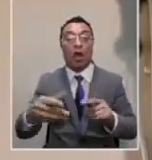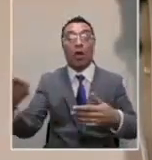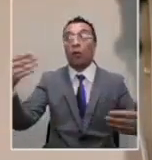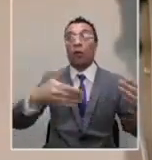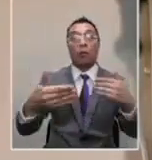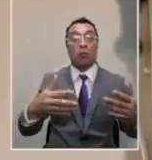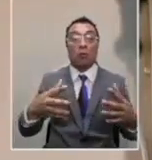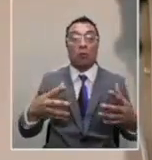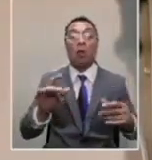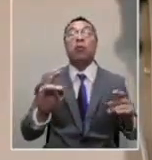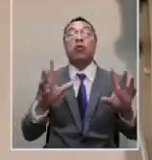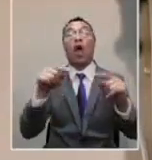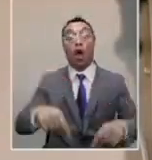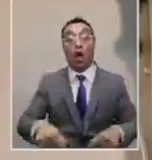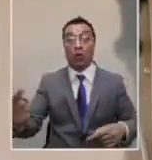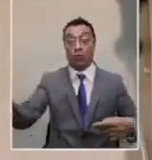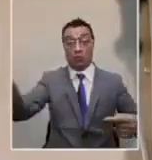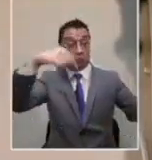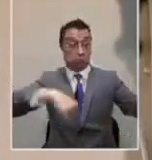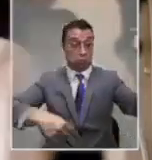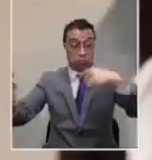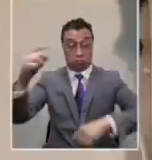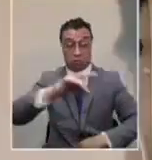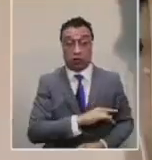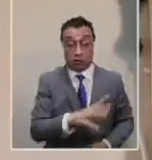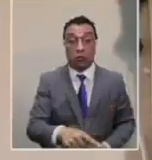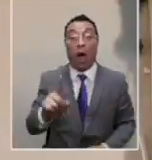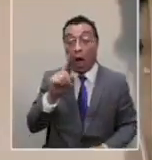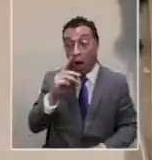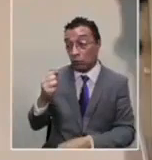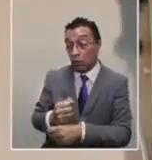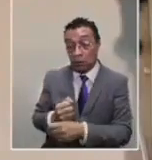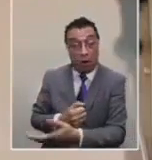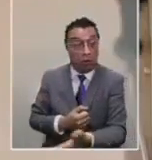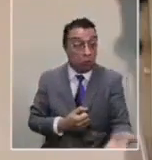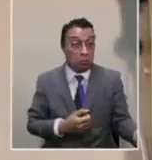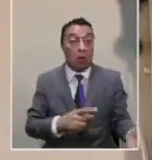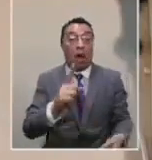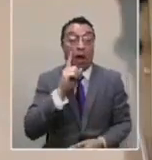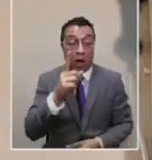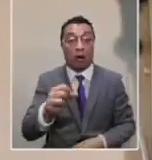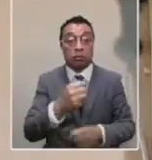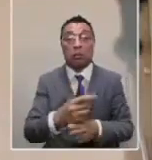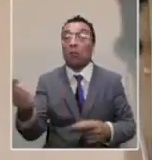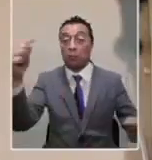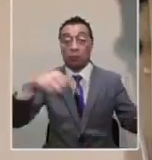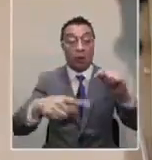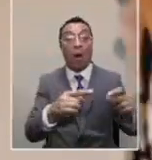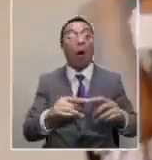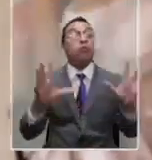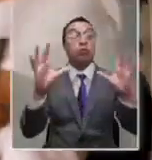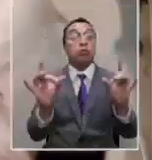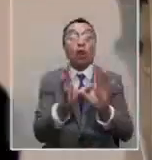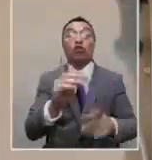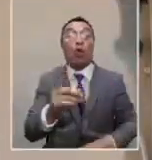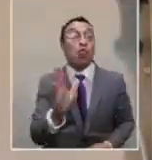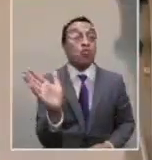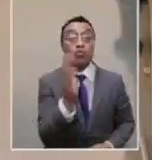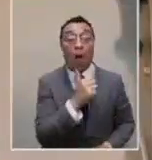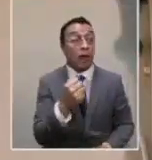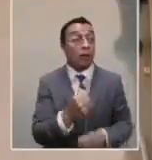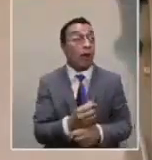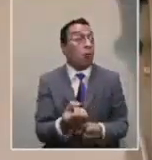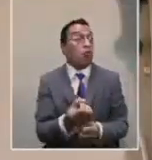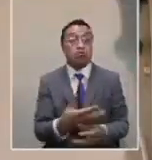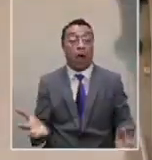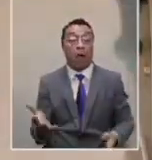que las generan, ¿ya? Si hoy día vienen migrantes de Chile es porque hay empleo que pueden cubrir esos migrantes en Chile. Si no hubiese empleo